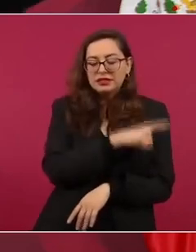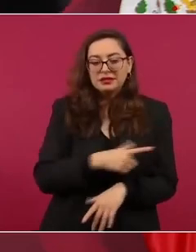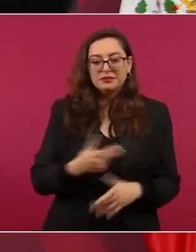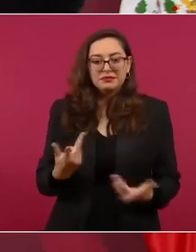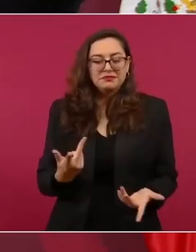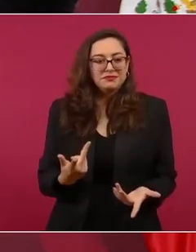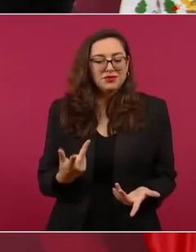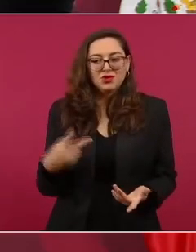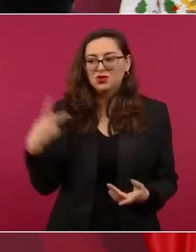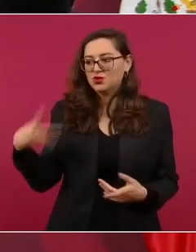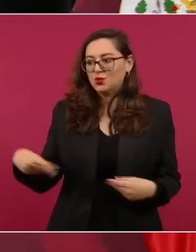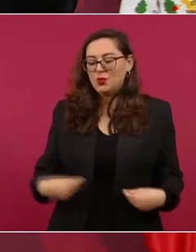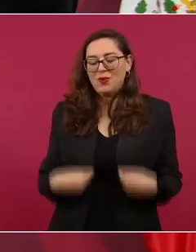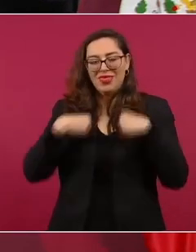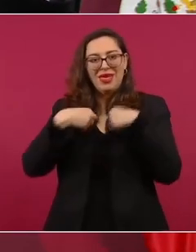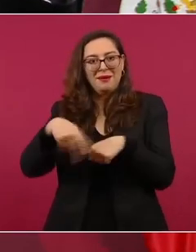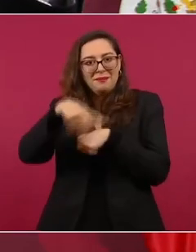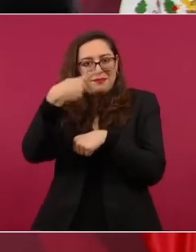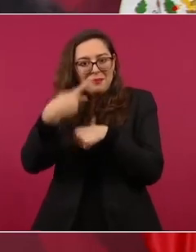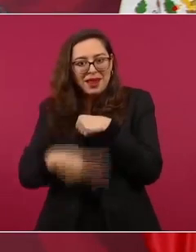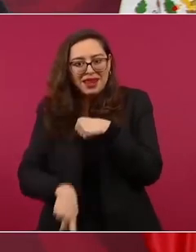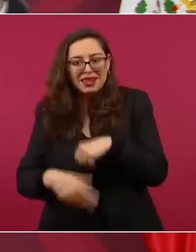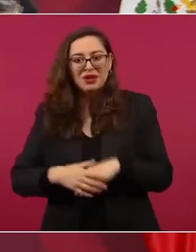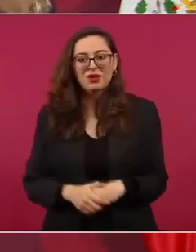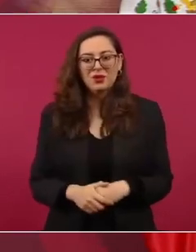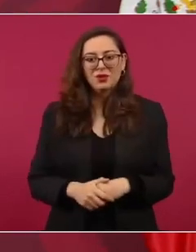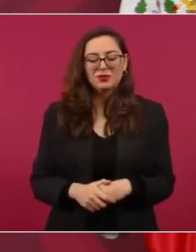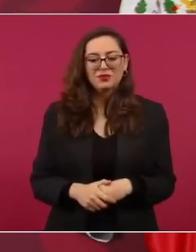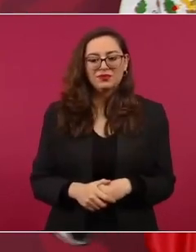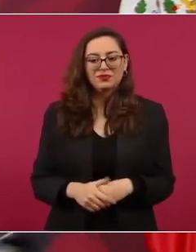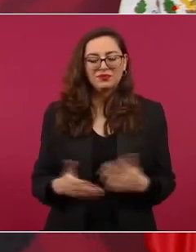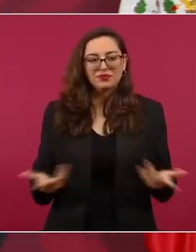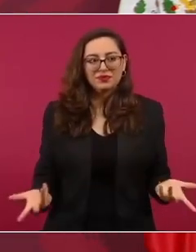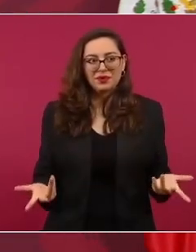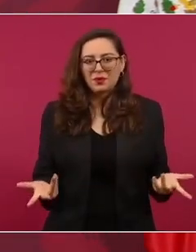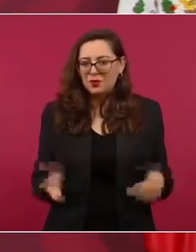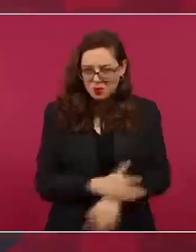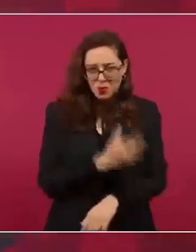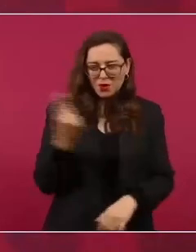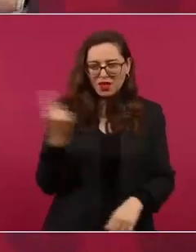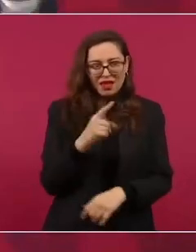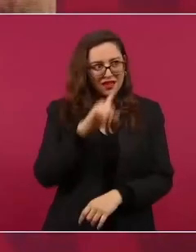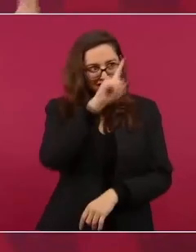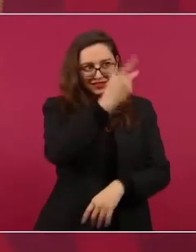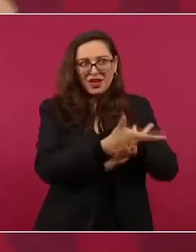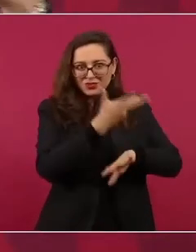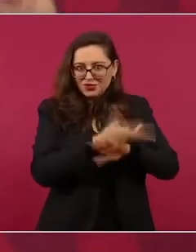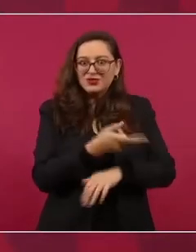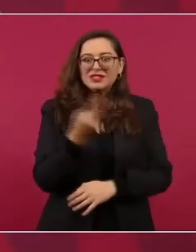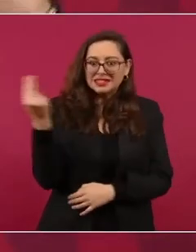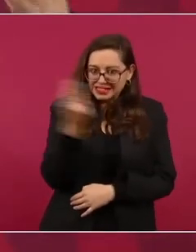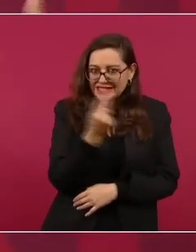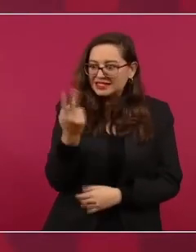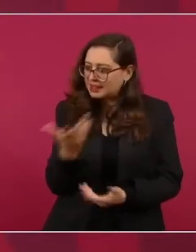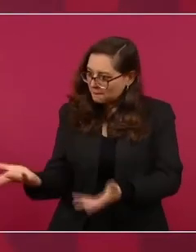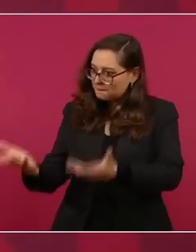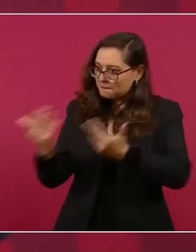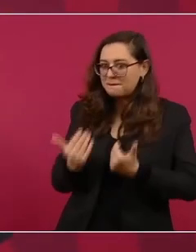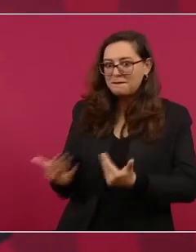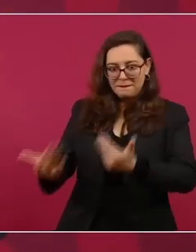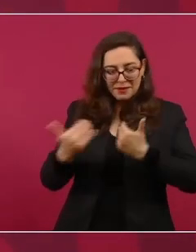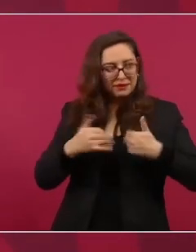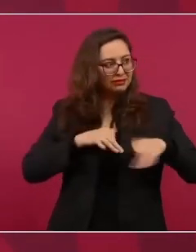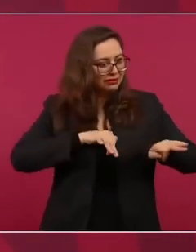Para llegar a Estados Unidos, si necesitan fuerza de trabajo, que es el planteamiento que nosotros